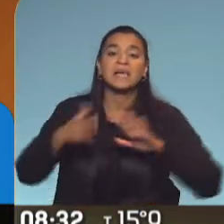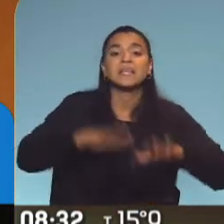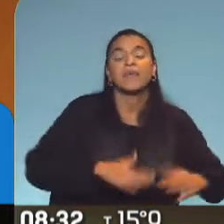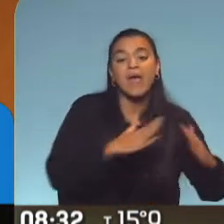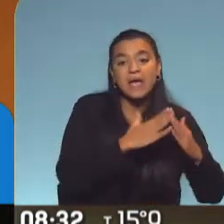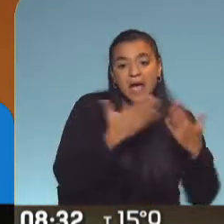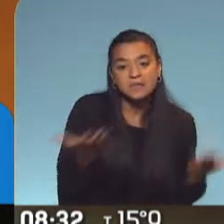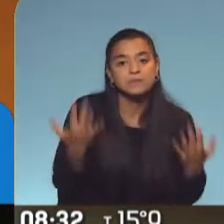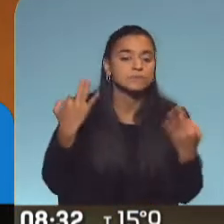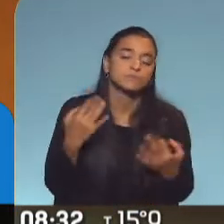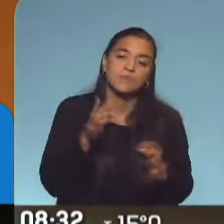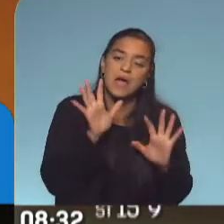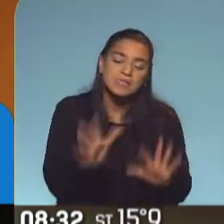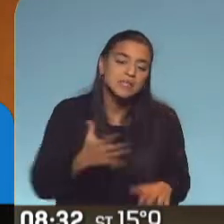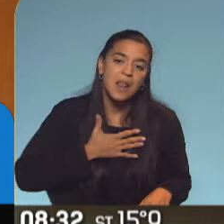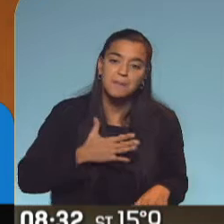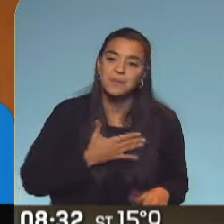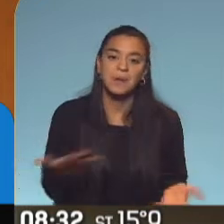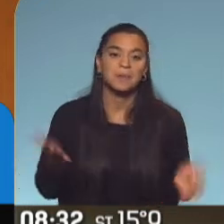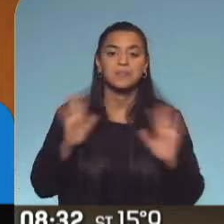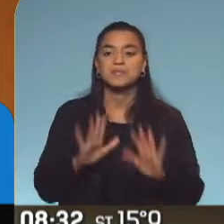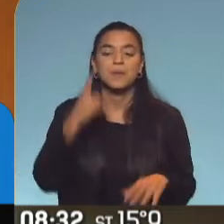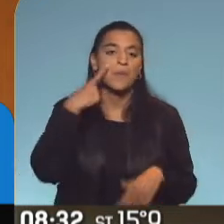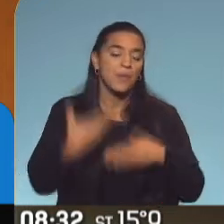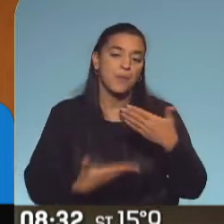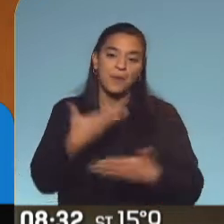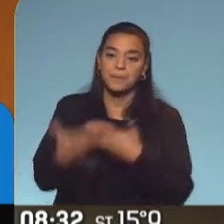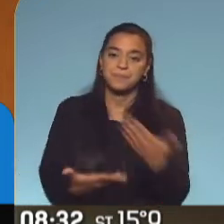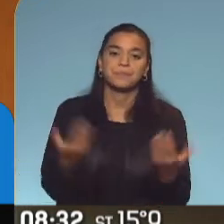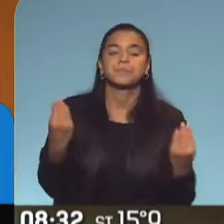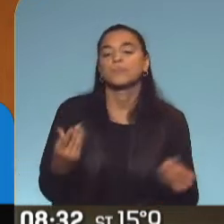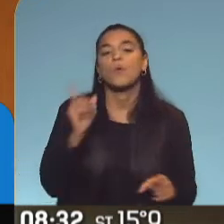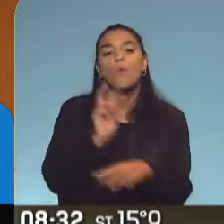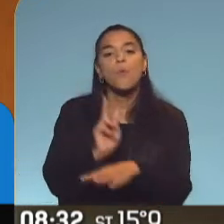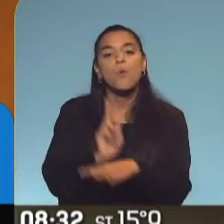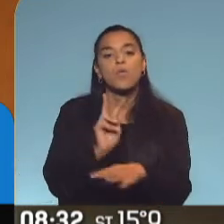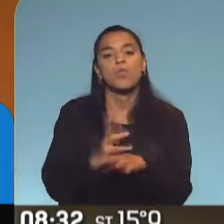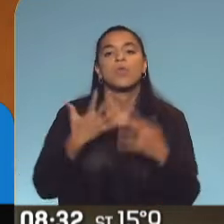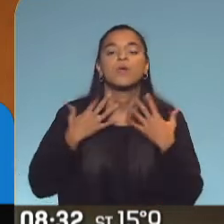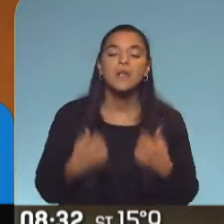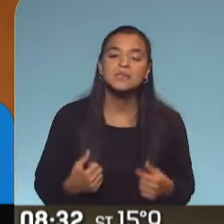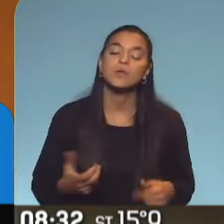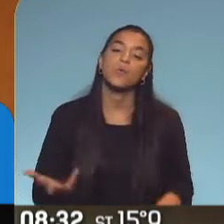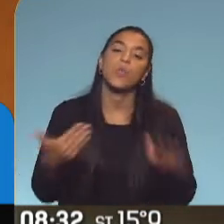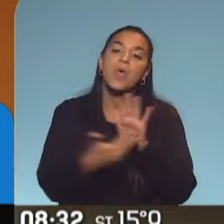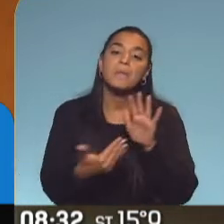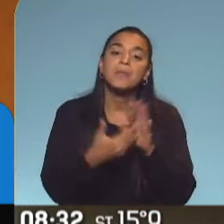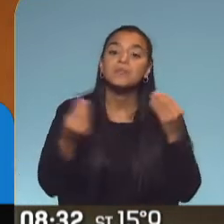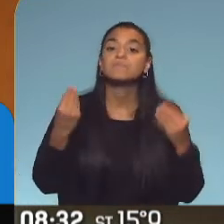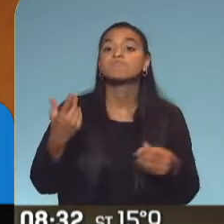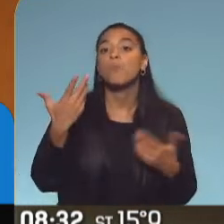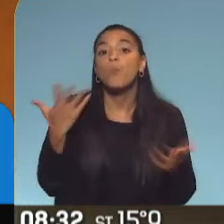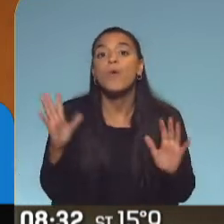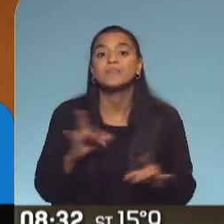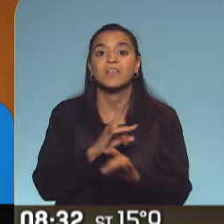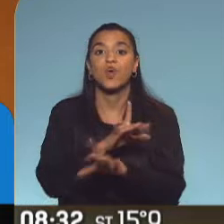bueno, eso lamentablemente lo vamos a tener que vivir para garantizar el cuidado de la salud frente a la expectativa de lo que puede ser un contagio,